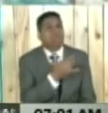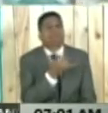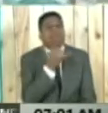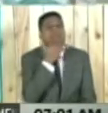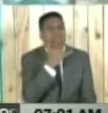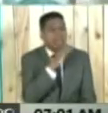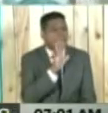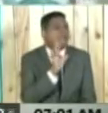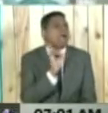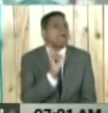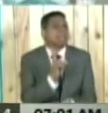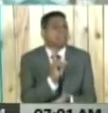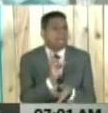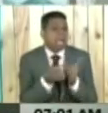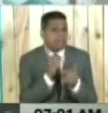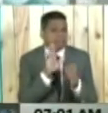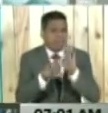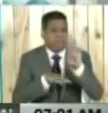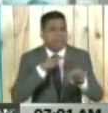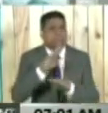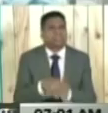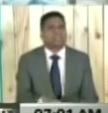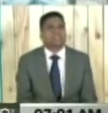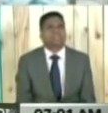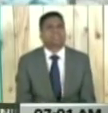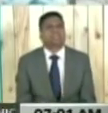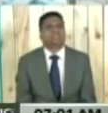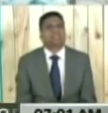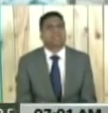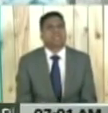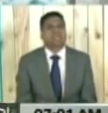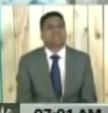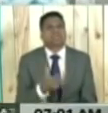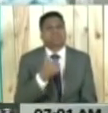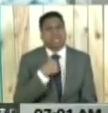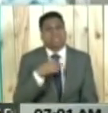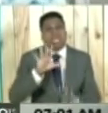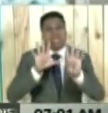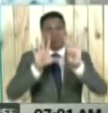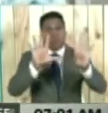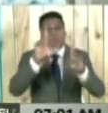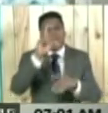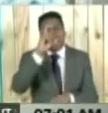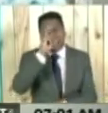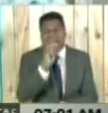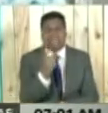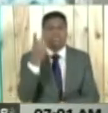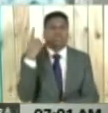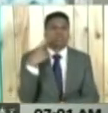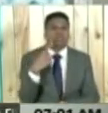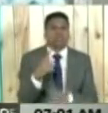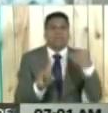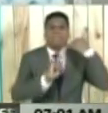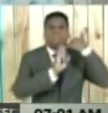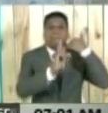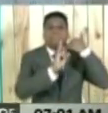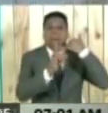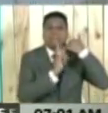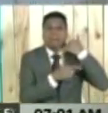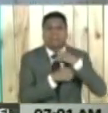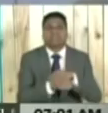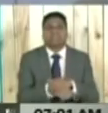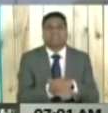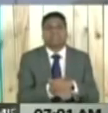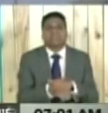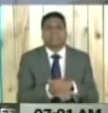pero vamos avanzando. Así es, Hernán. Hace 9 años, CanTV y Movilnet fueron